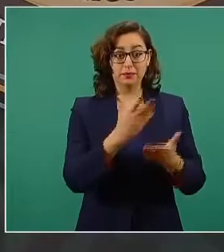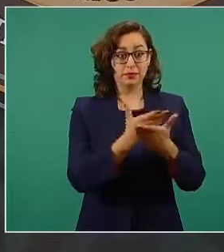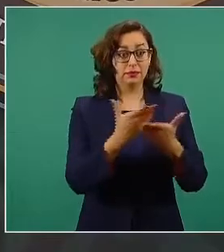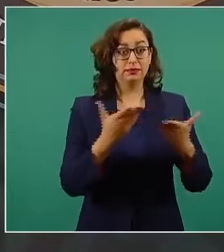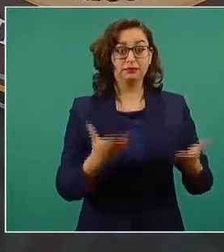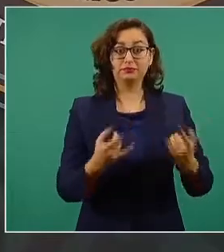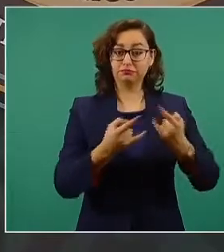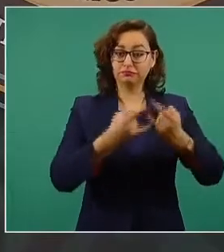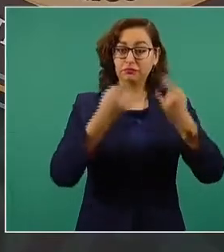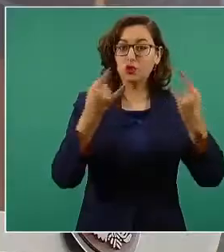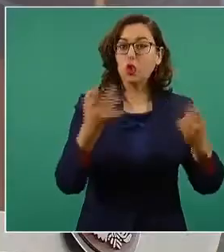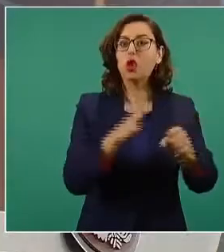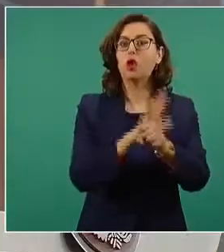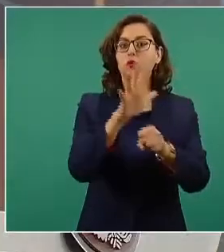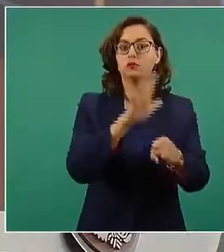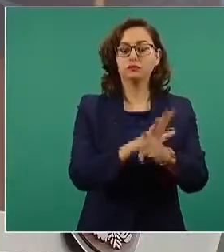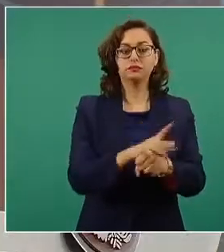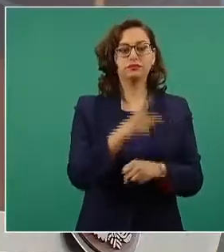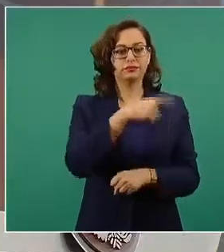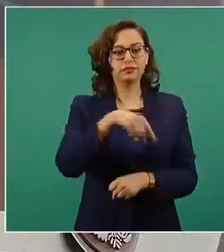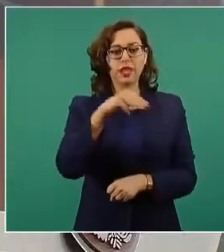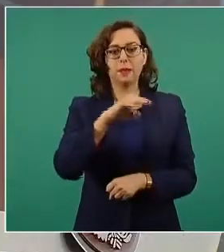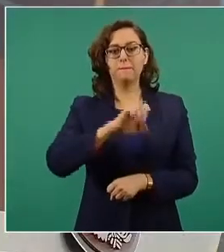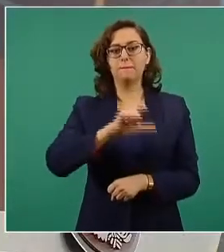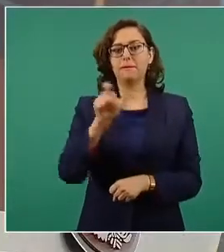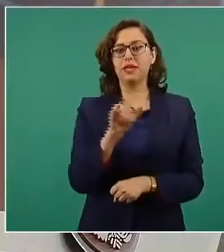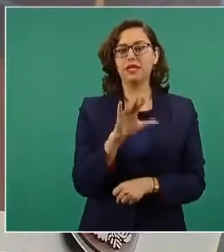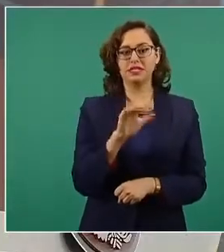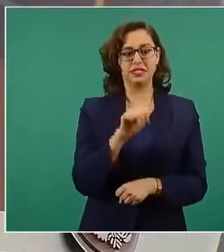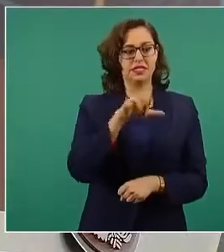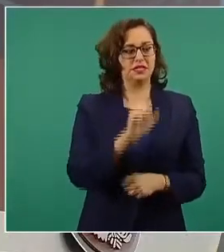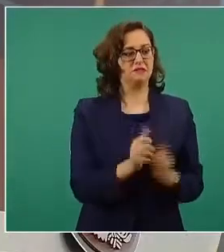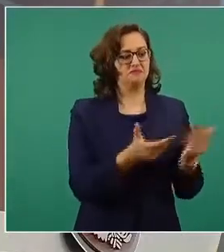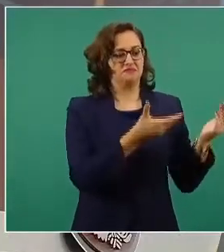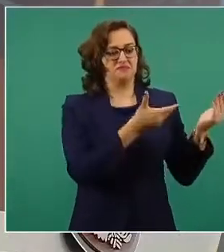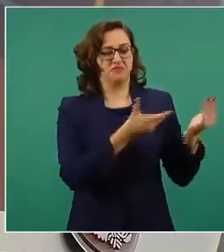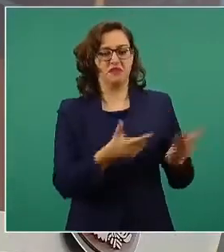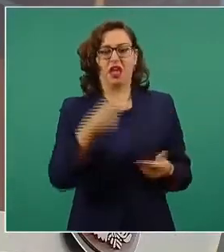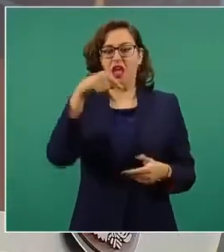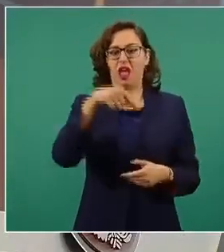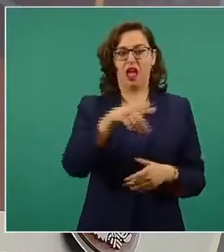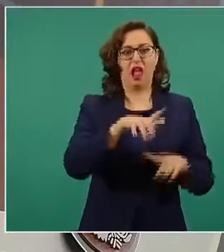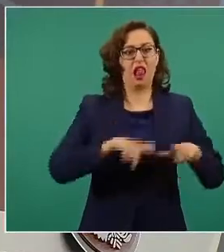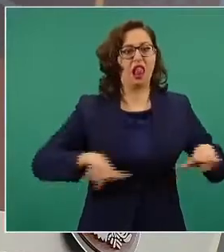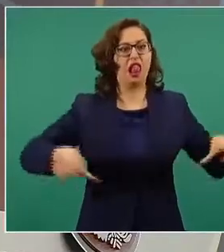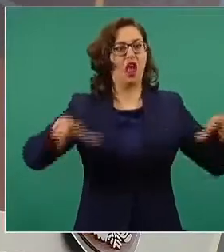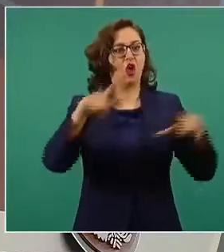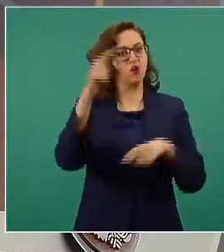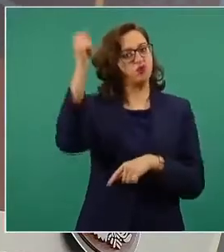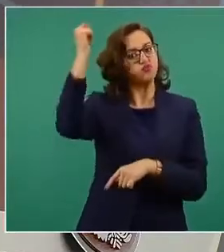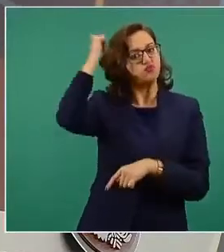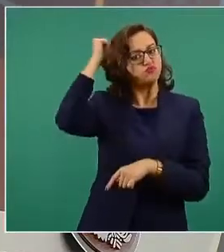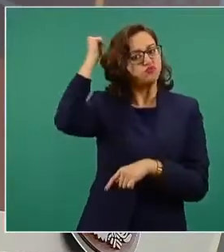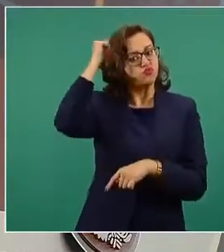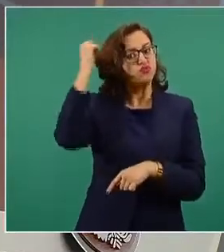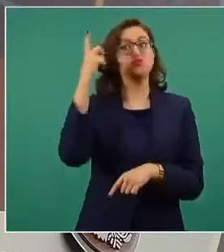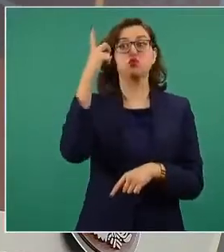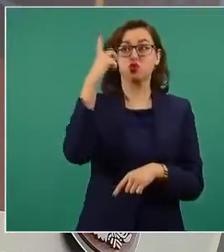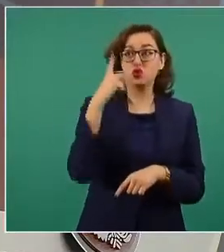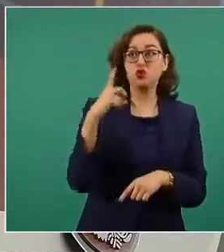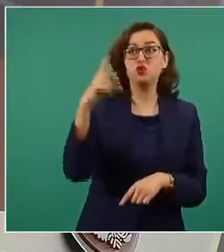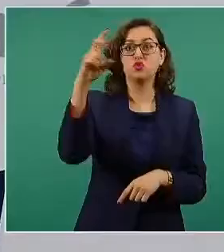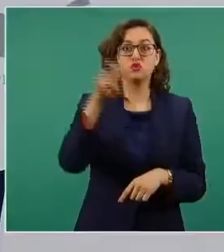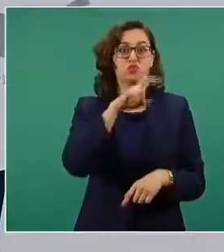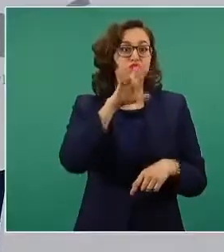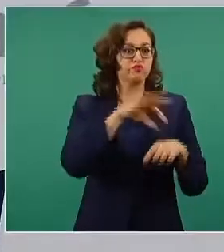larga peregrinación. Así fundaron la gran Tenochtitlan en el lago de Texcoco, guiados por su dios